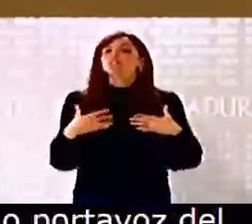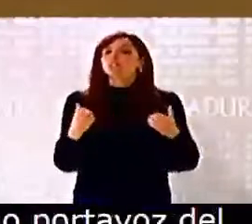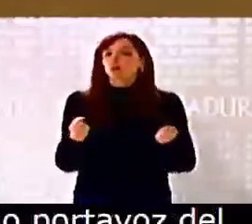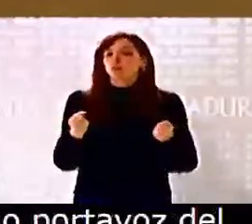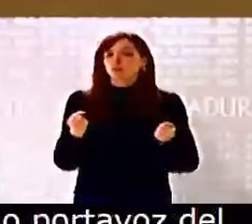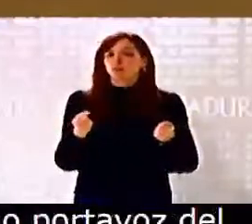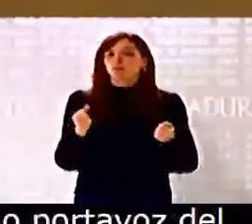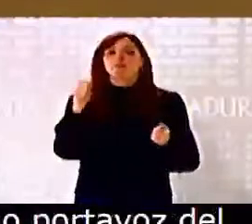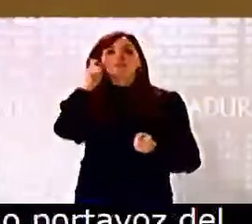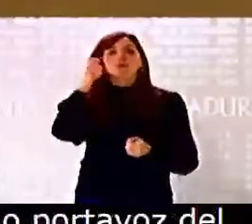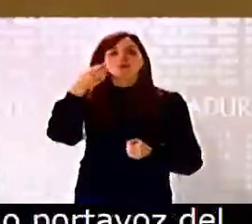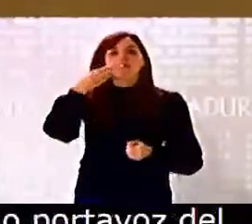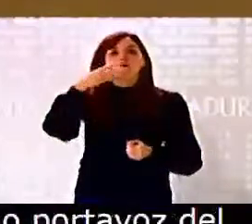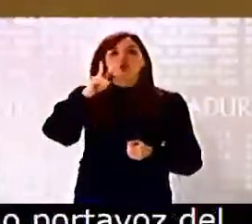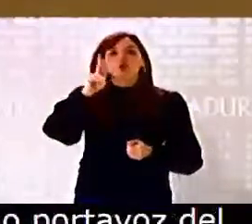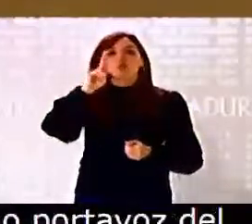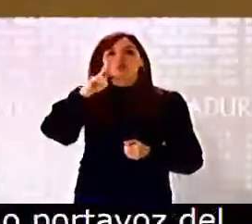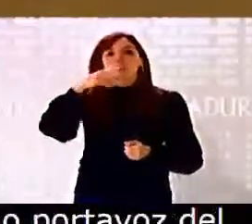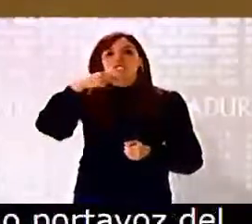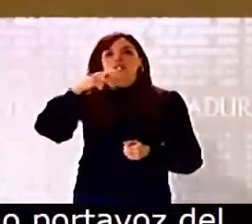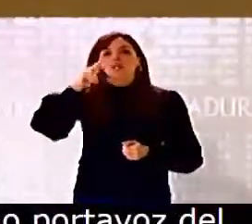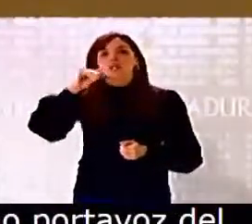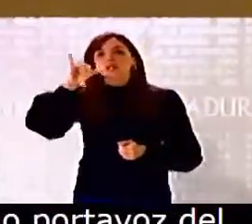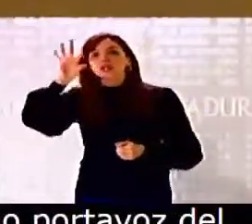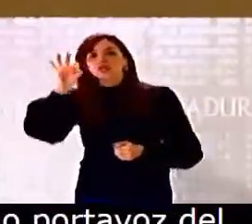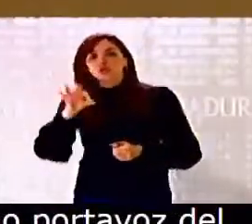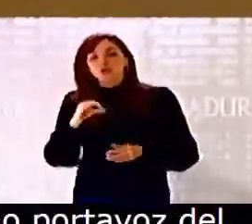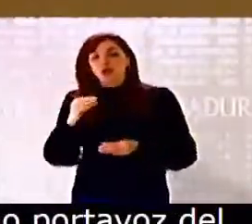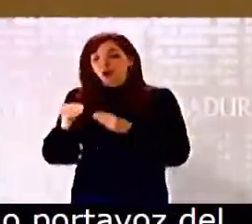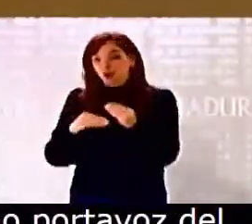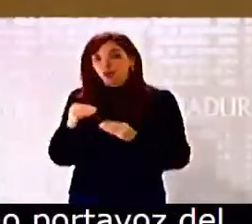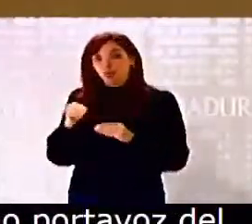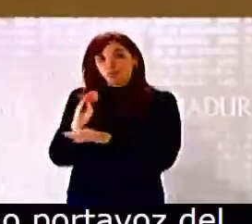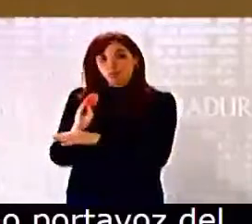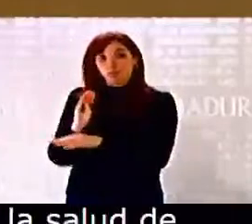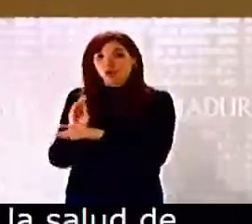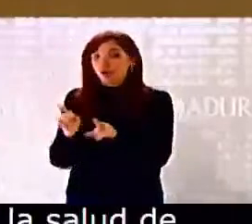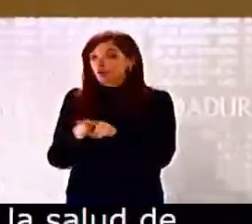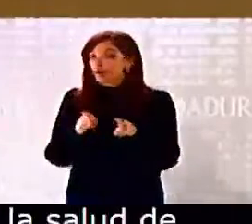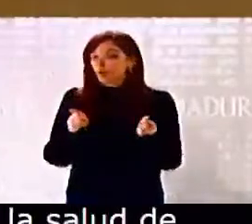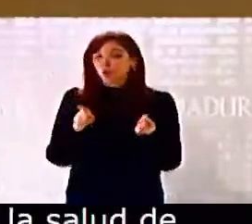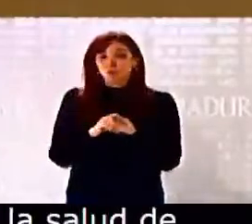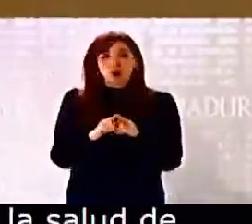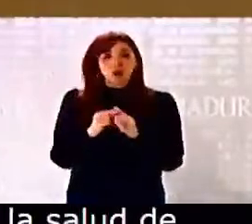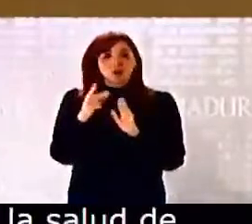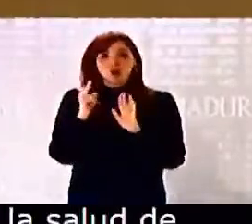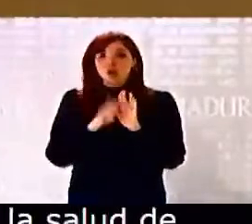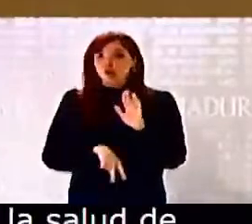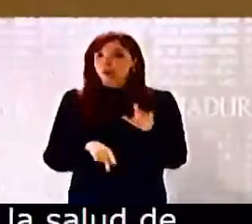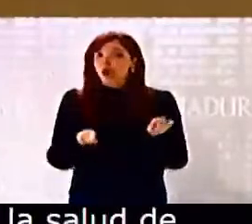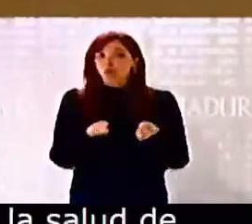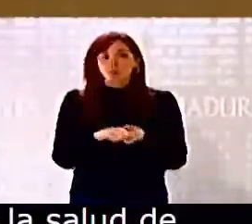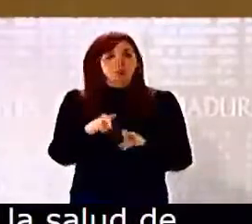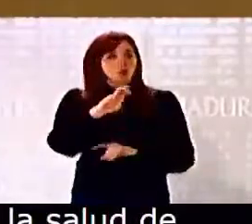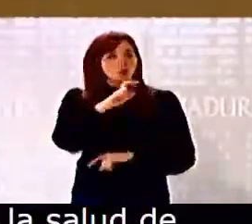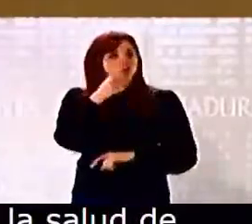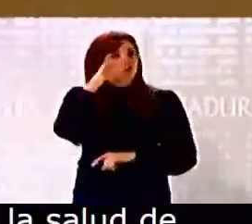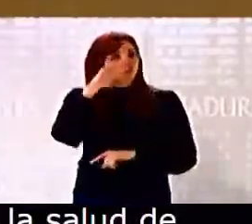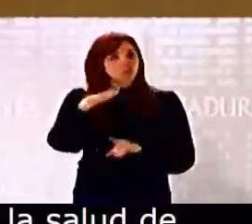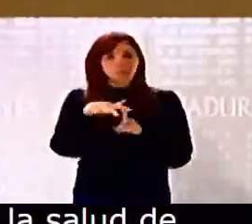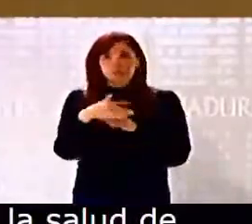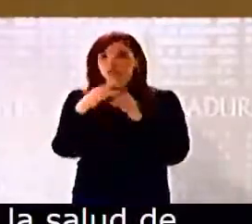ciudadanos de Burguillo. Y lo hemos hecho con el mismo modus operandi que lo hemos hecho con todos los demás municipios que se han visto en una